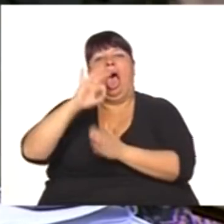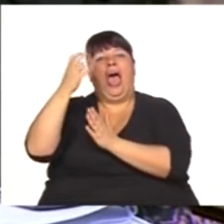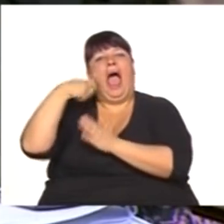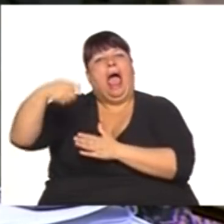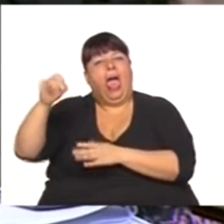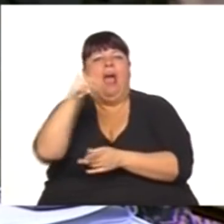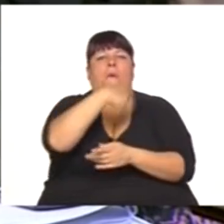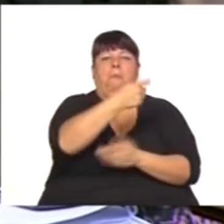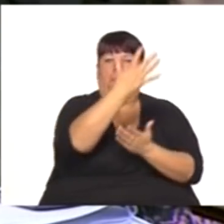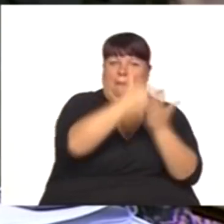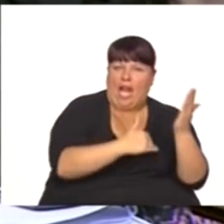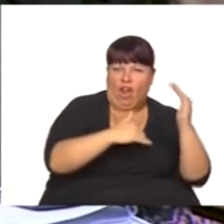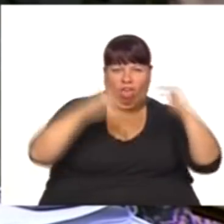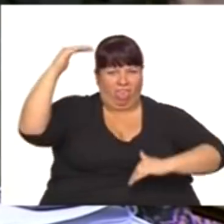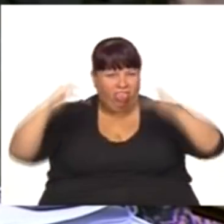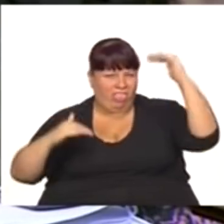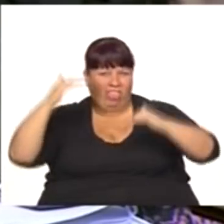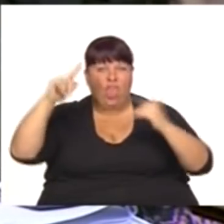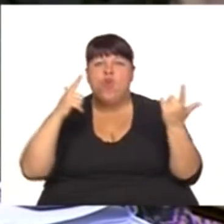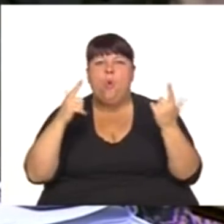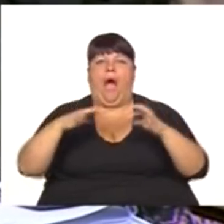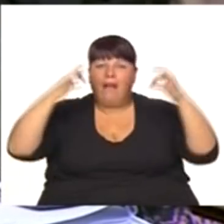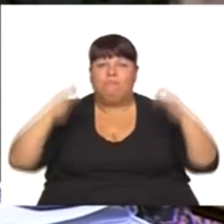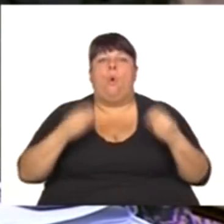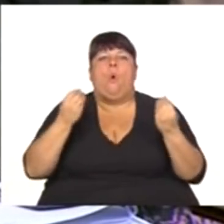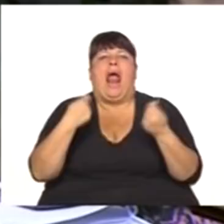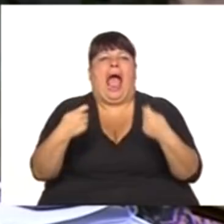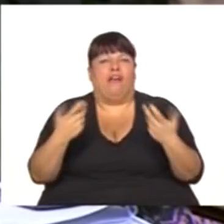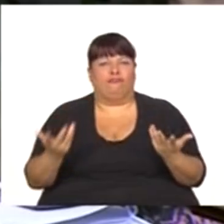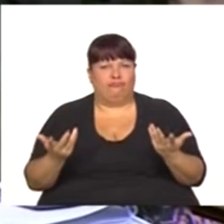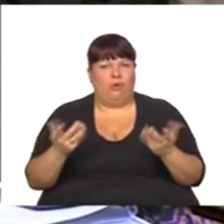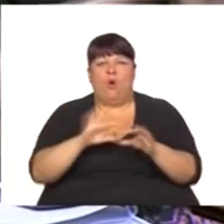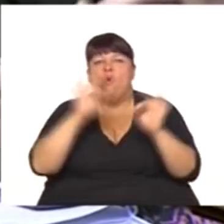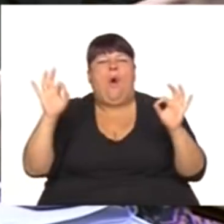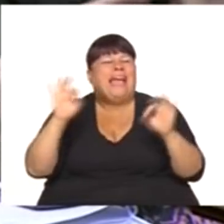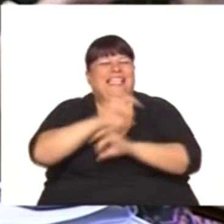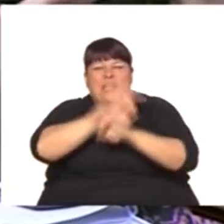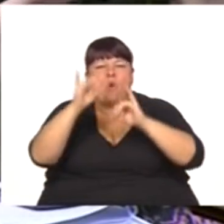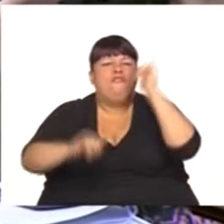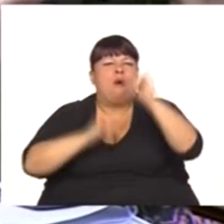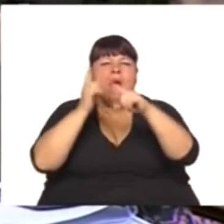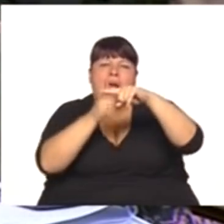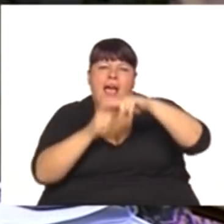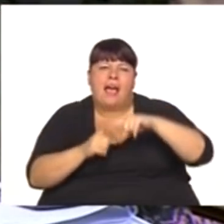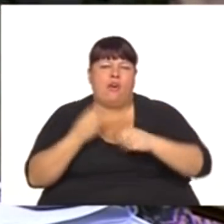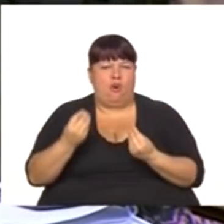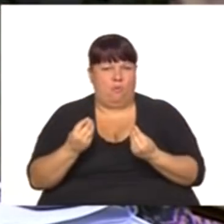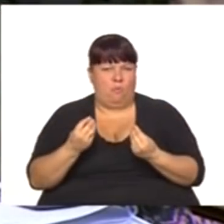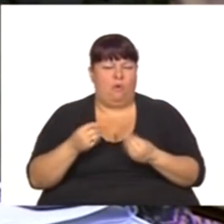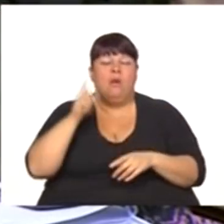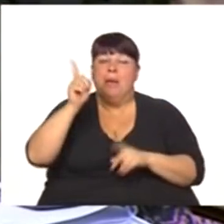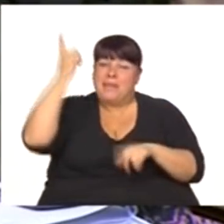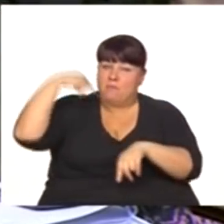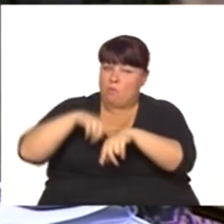que con el que aportó. No tuvimos un solo número de cuál era el costo. No había un solo dato de cálculo actuarial. En